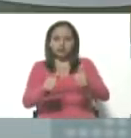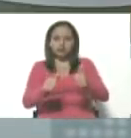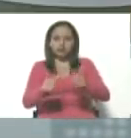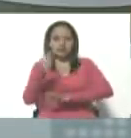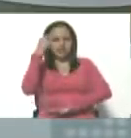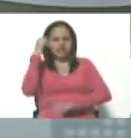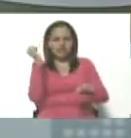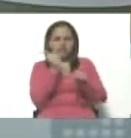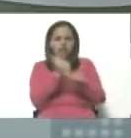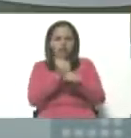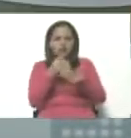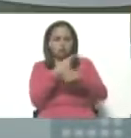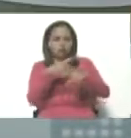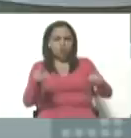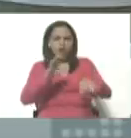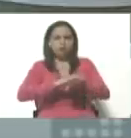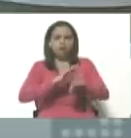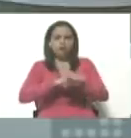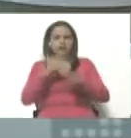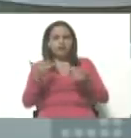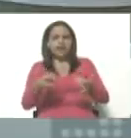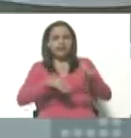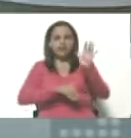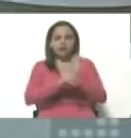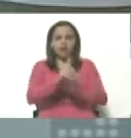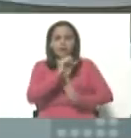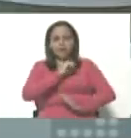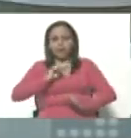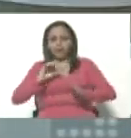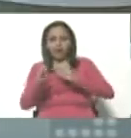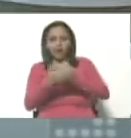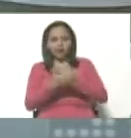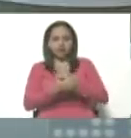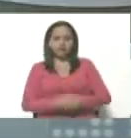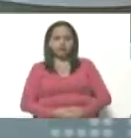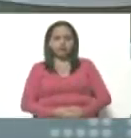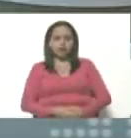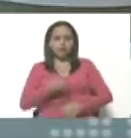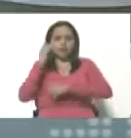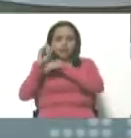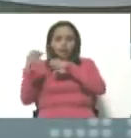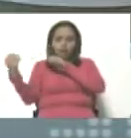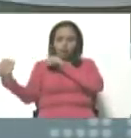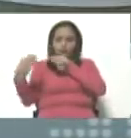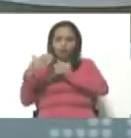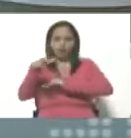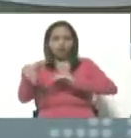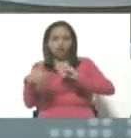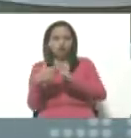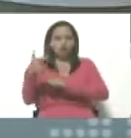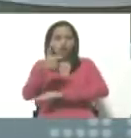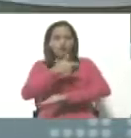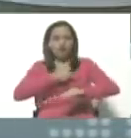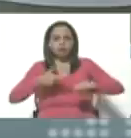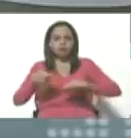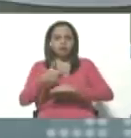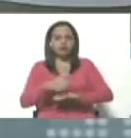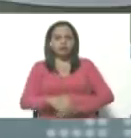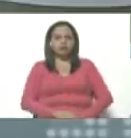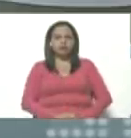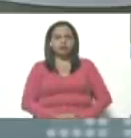trabajo pública, porque ya se ha desarrollado a nivel privado una videoconferencia con todos los gobernadores,